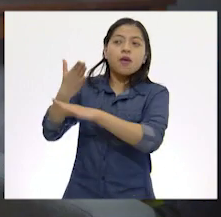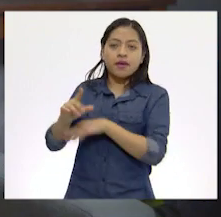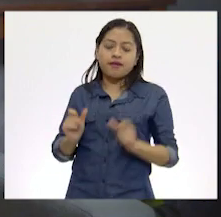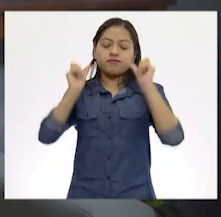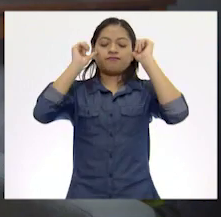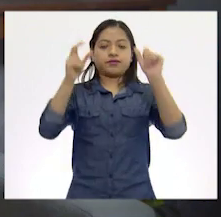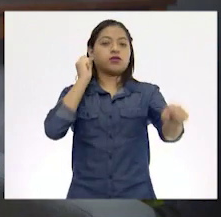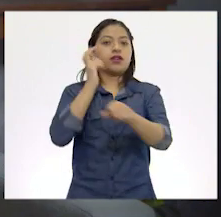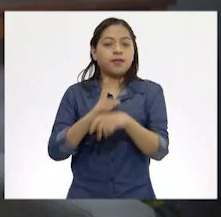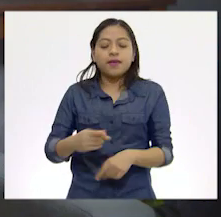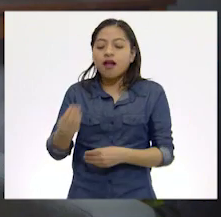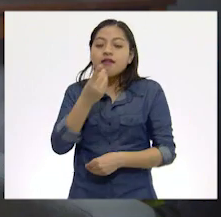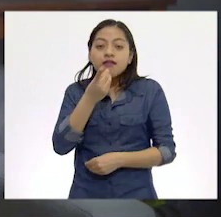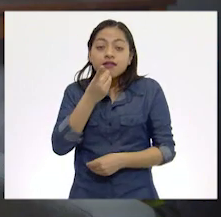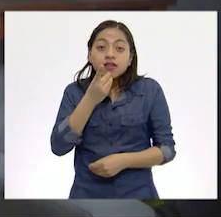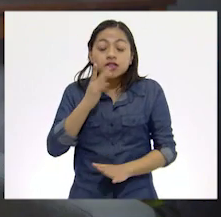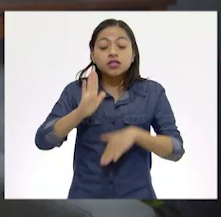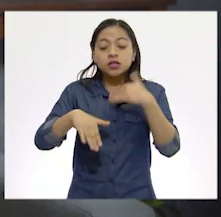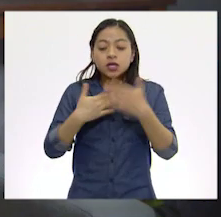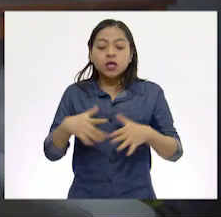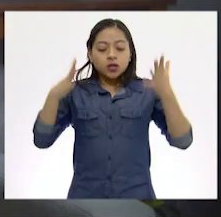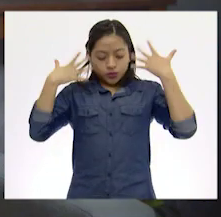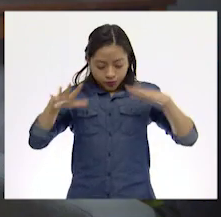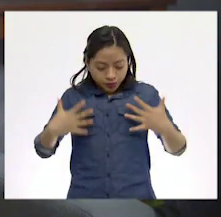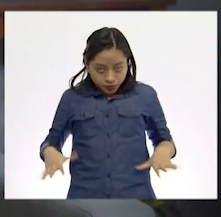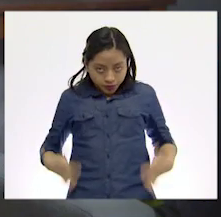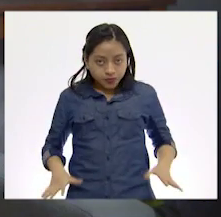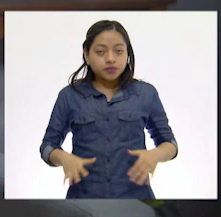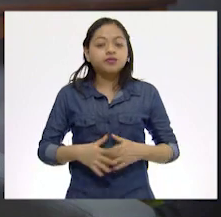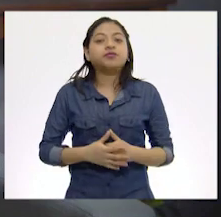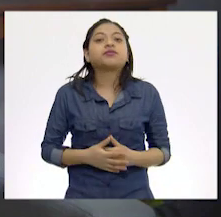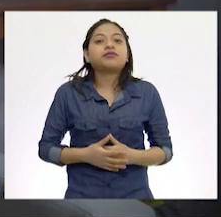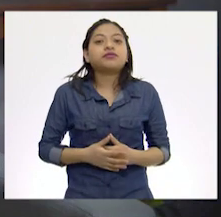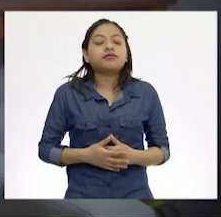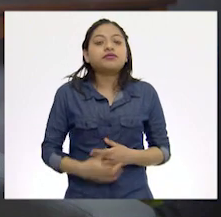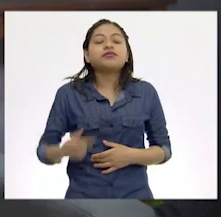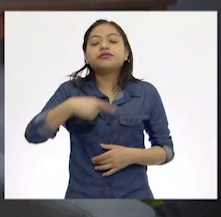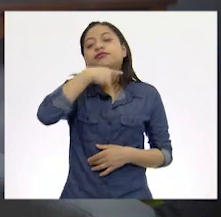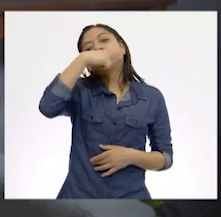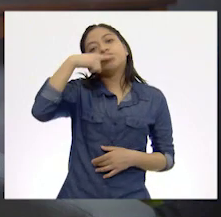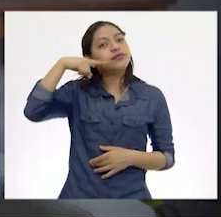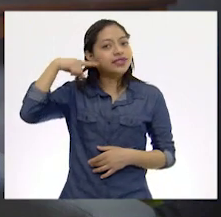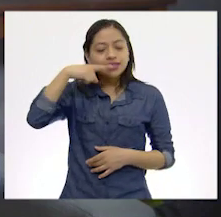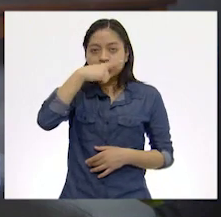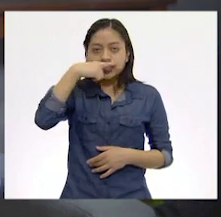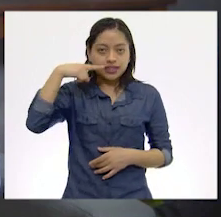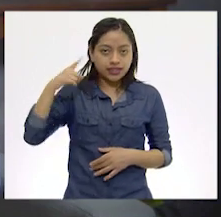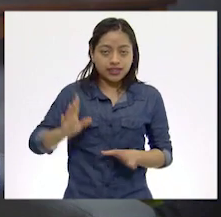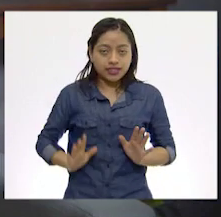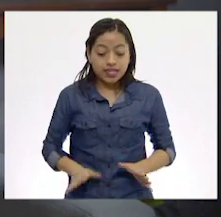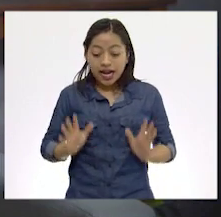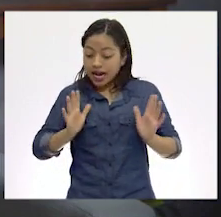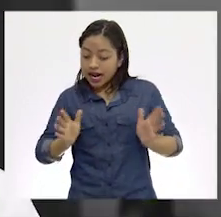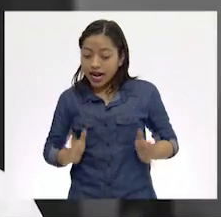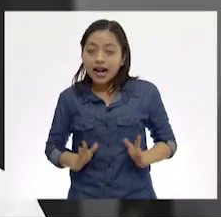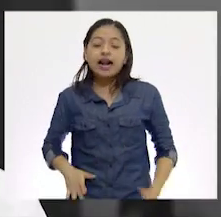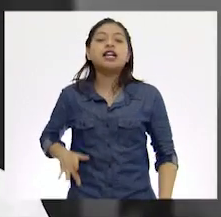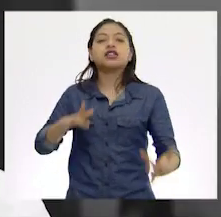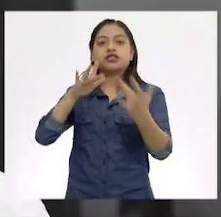desayuno y después me pongo la ropa, me lavo los dientes y me